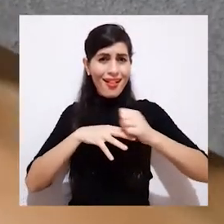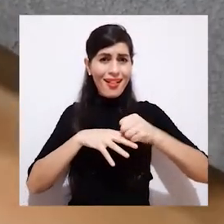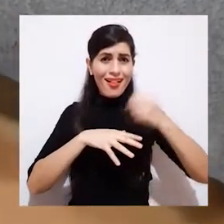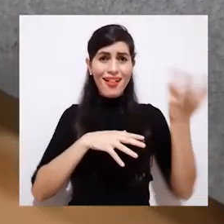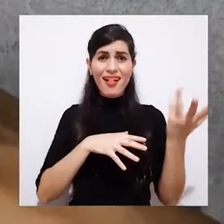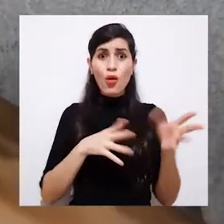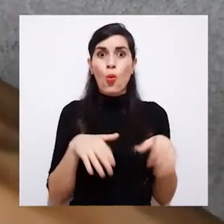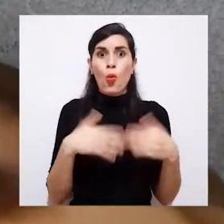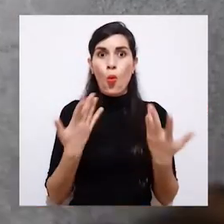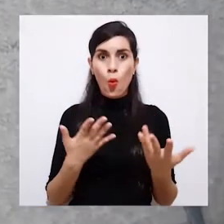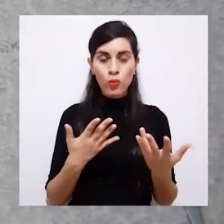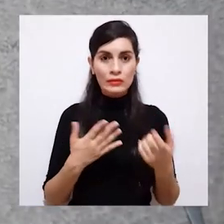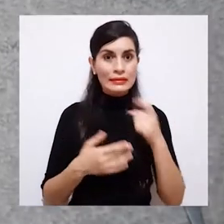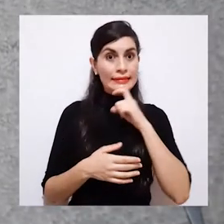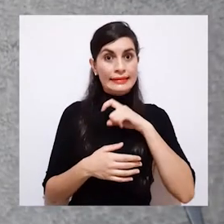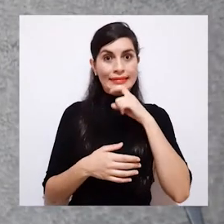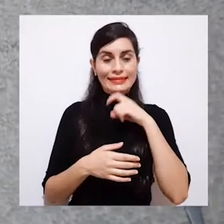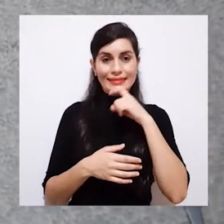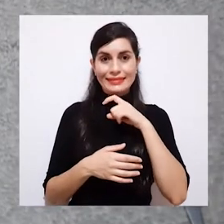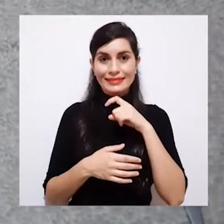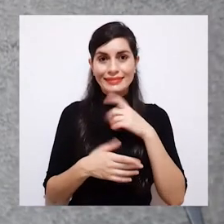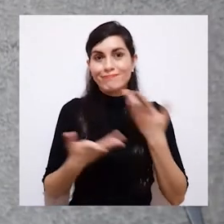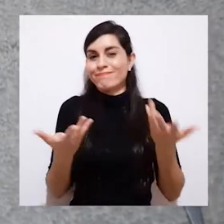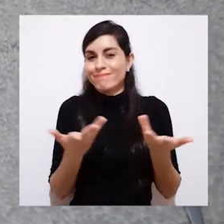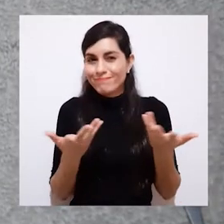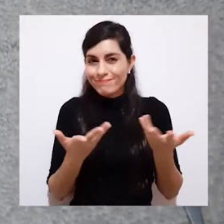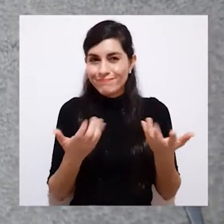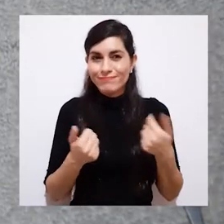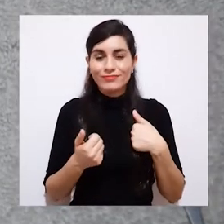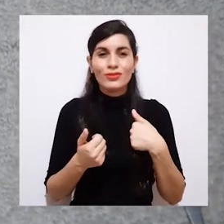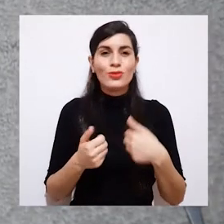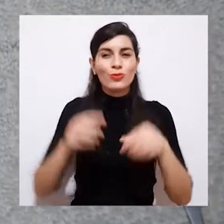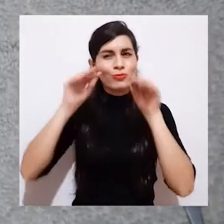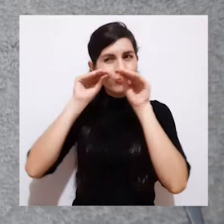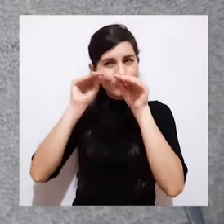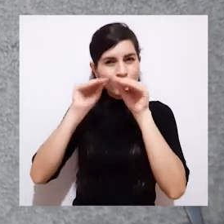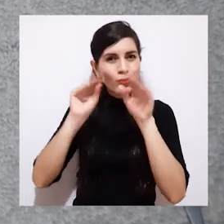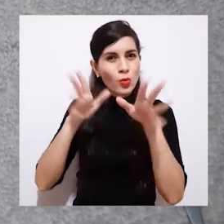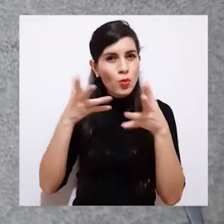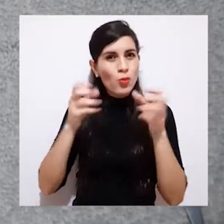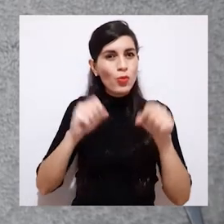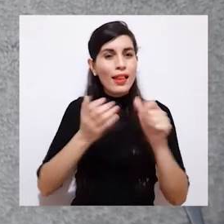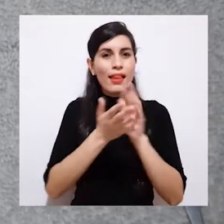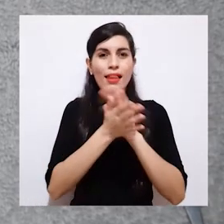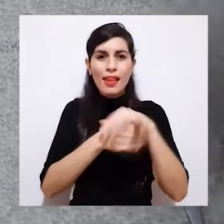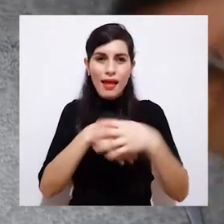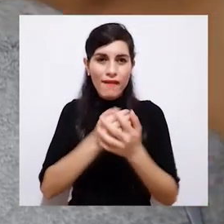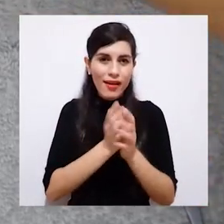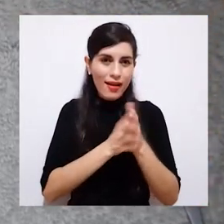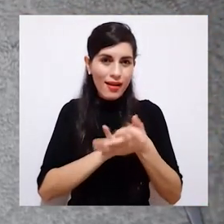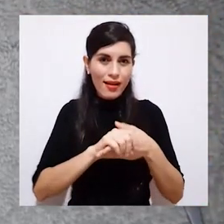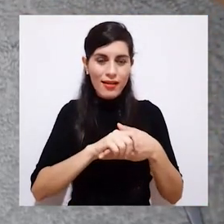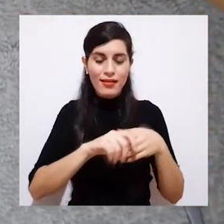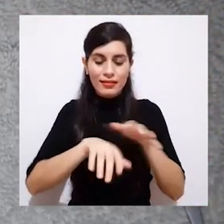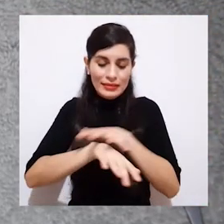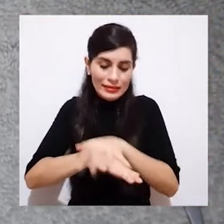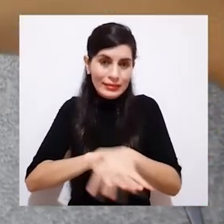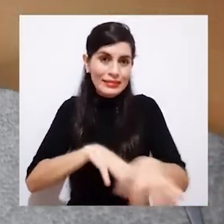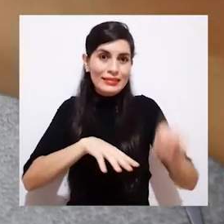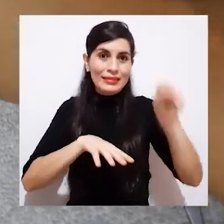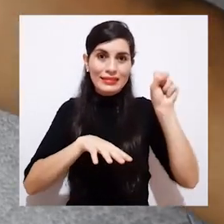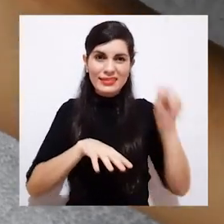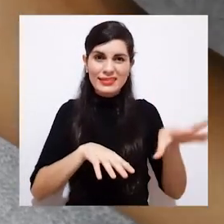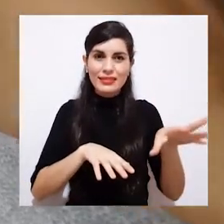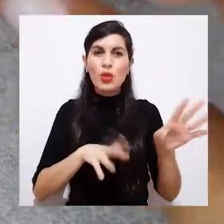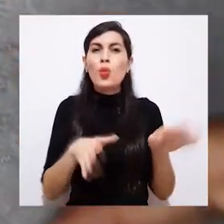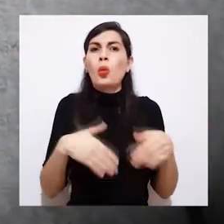si tú eres un maquillador que presta este tipo de servicios, ¿cómo decirle a tu cliente que se puede retirar esto en casa? O si trabaja en alguna